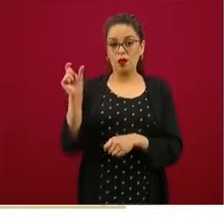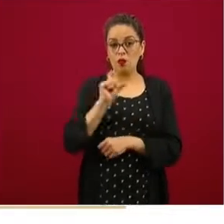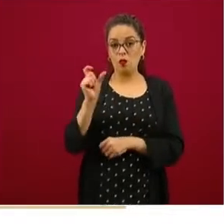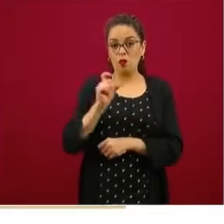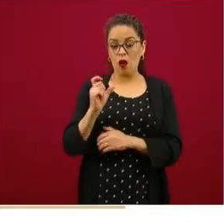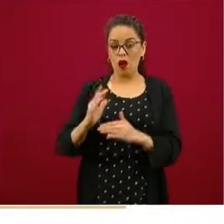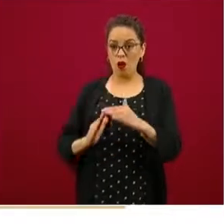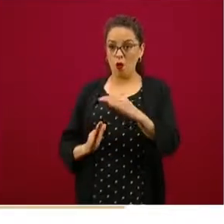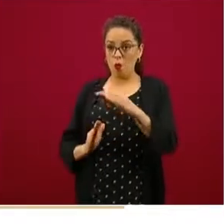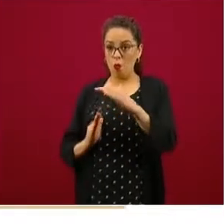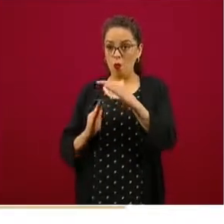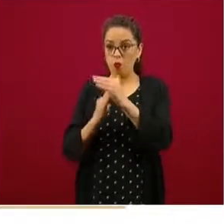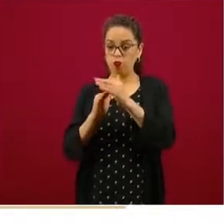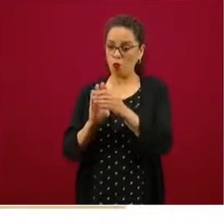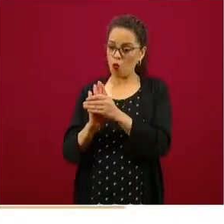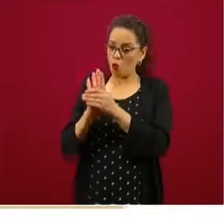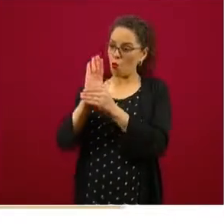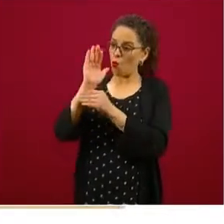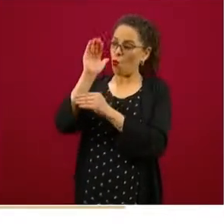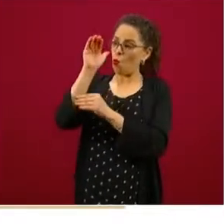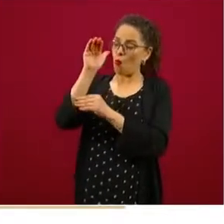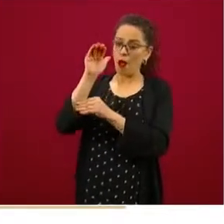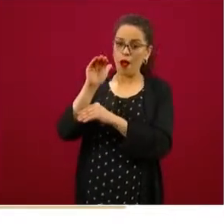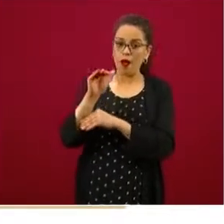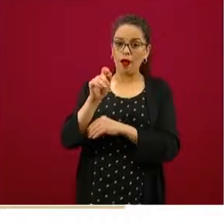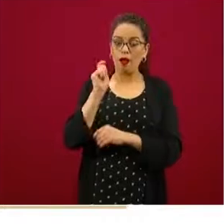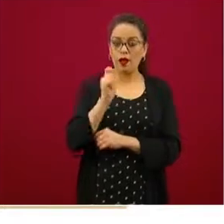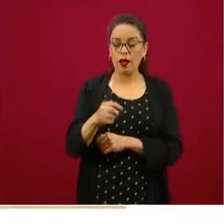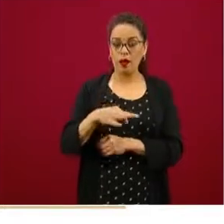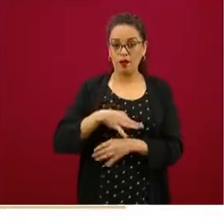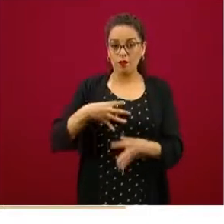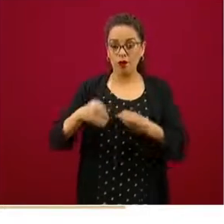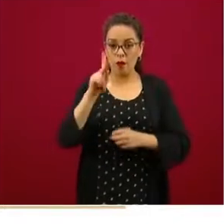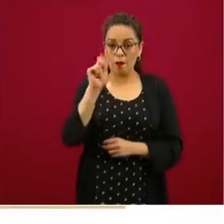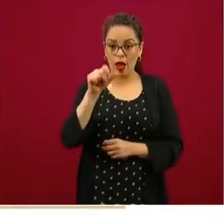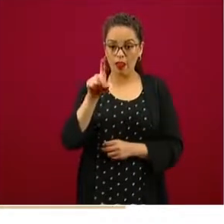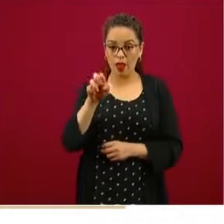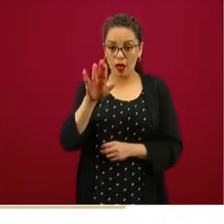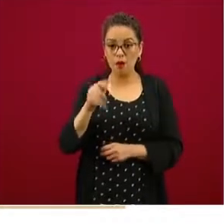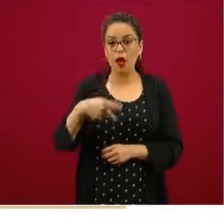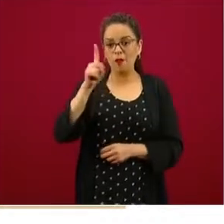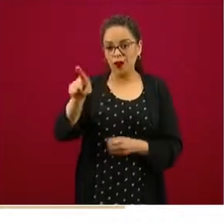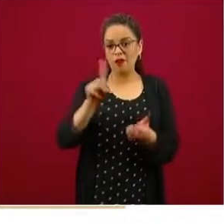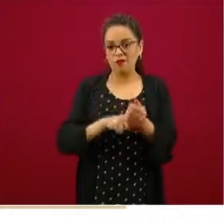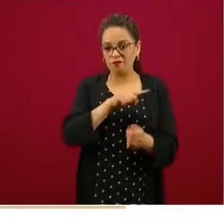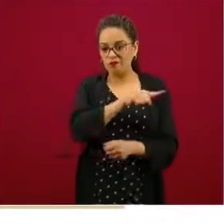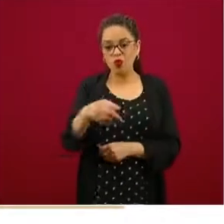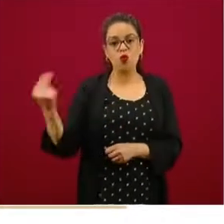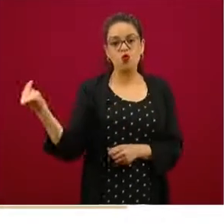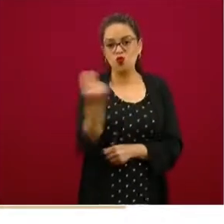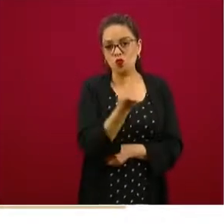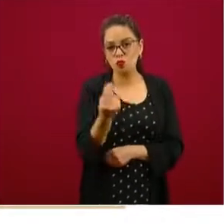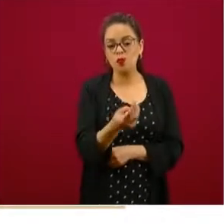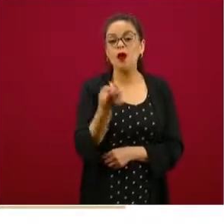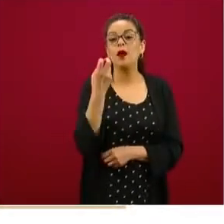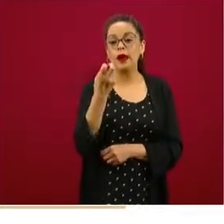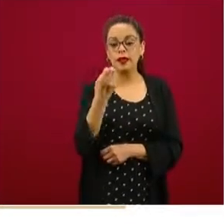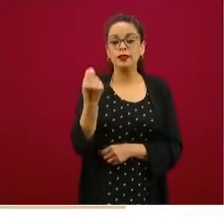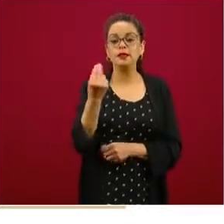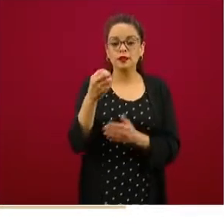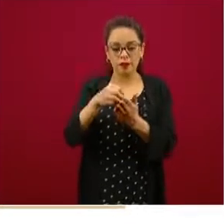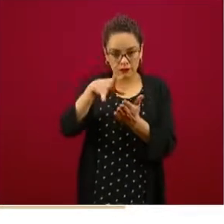la pandemia, porque son esenciales. Ahora lo que queremos es simplemente que se registren y que hagan la autovalidación. La